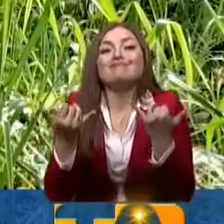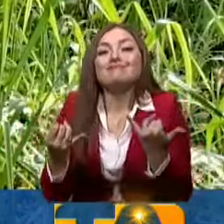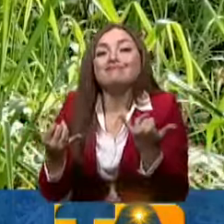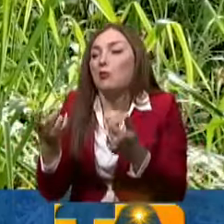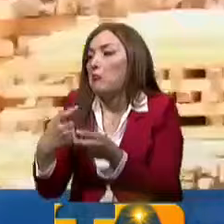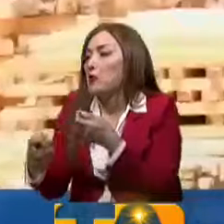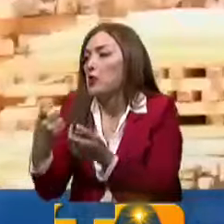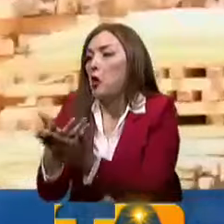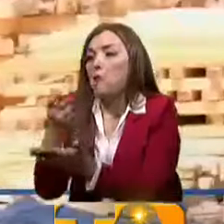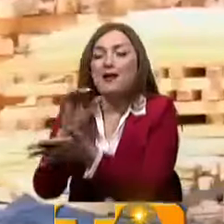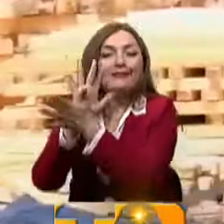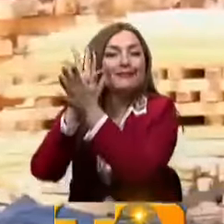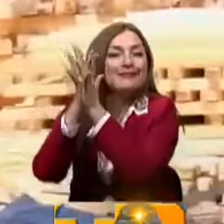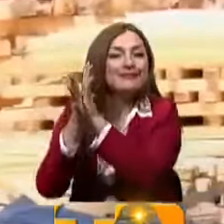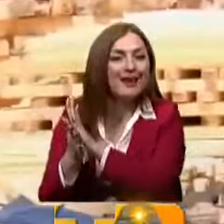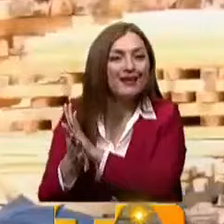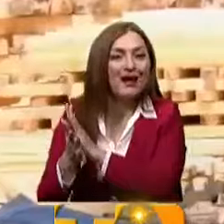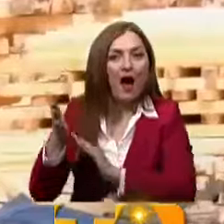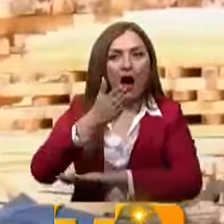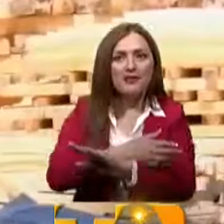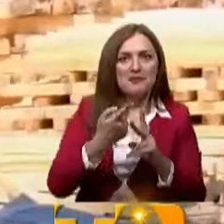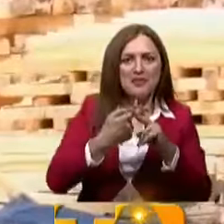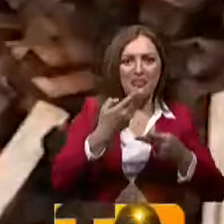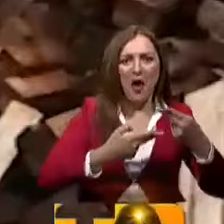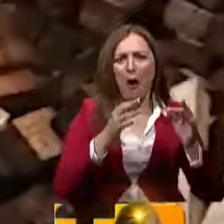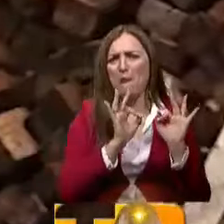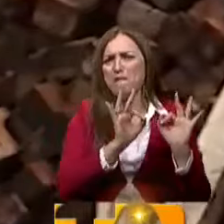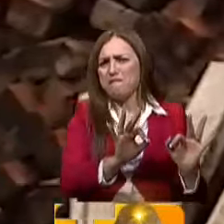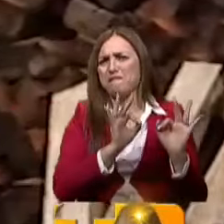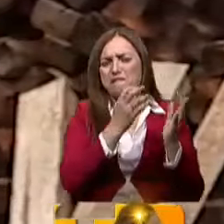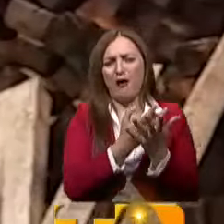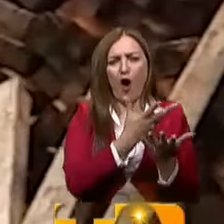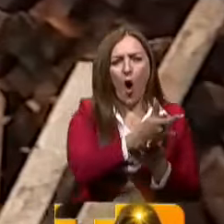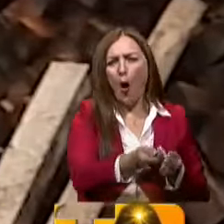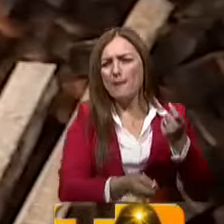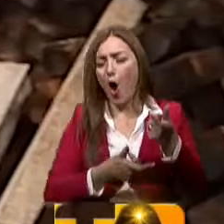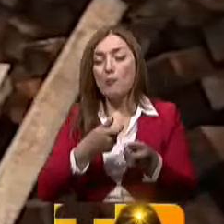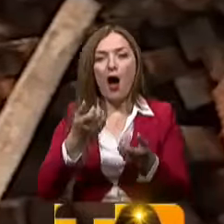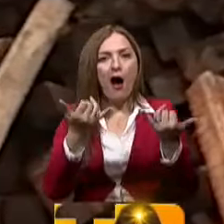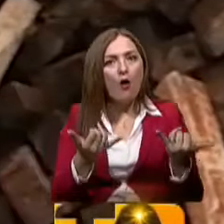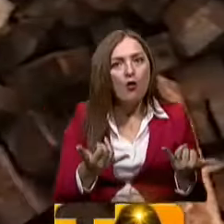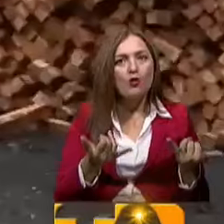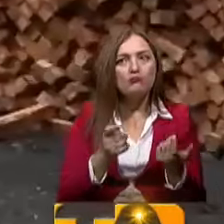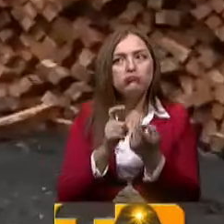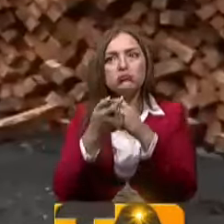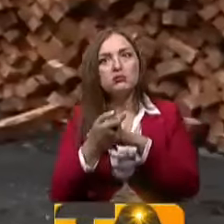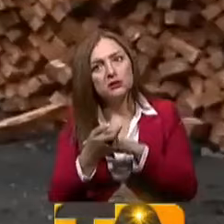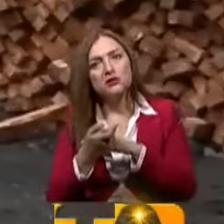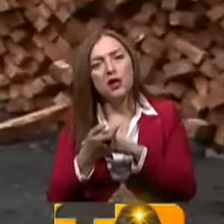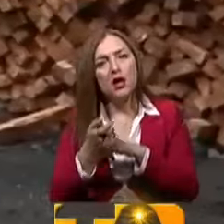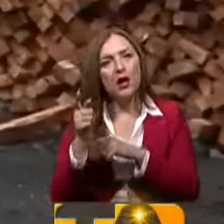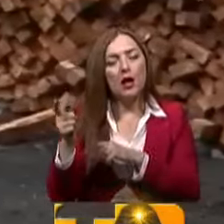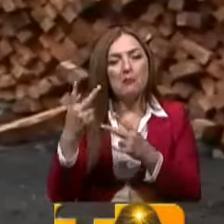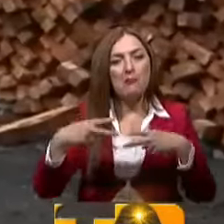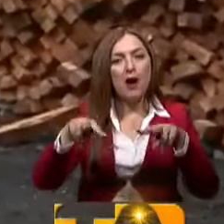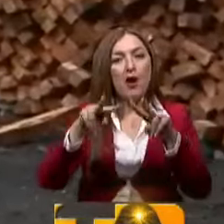hay comercialización. Esta fiebre con la que comenzó para muchos la sorpresiva demanda de esta madera ha cambiado vertiginosamente. Ahora los